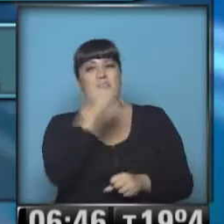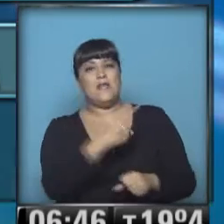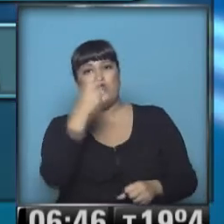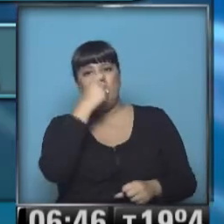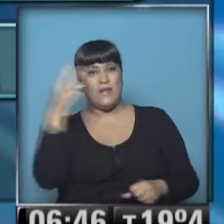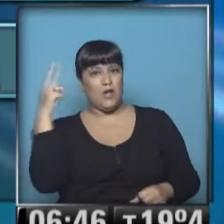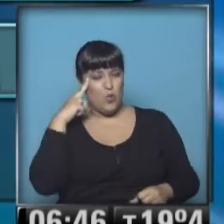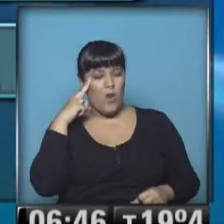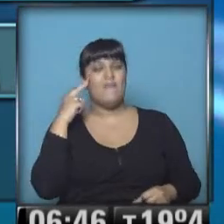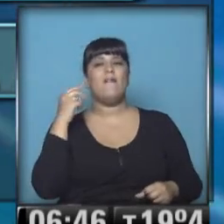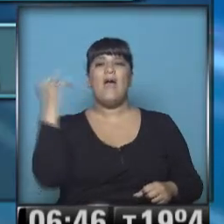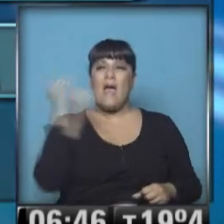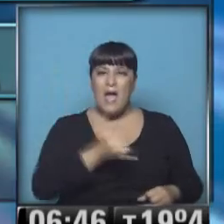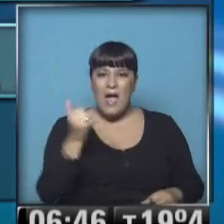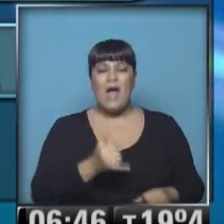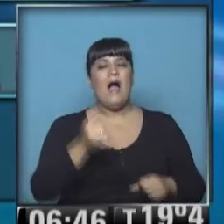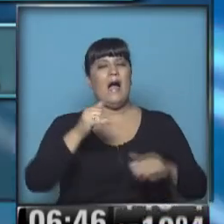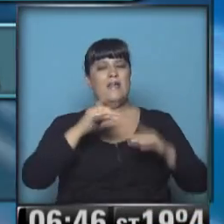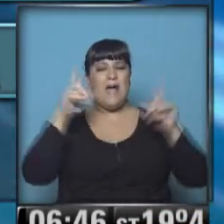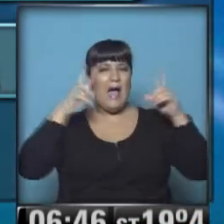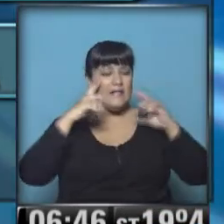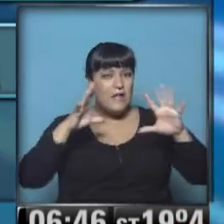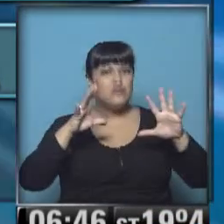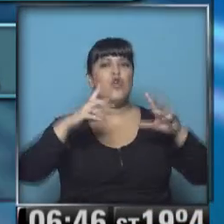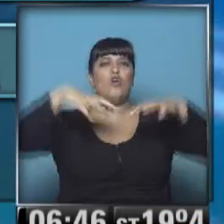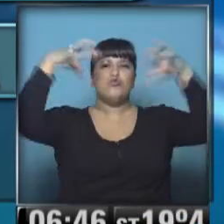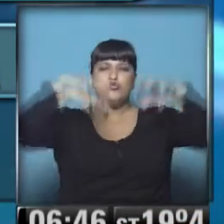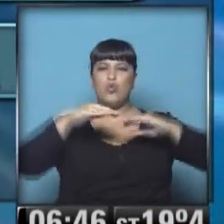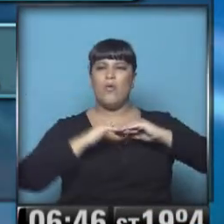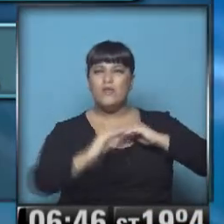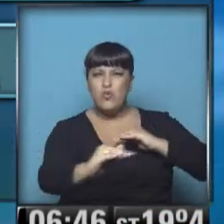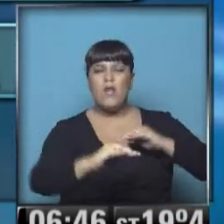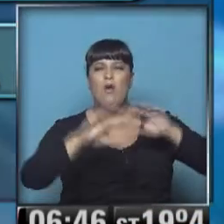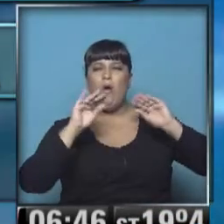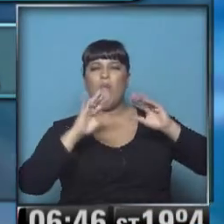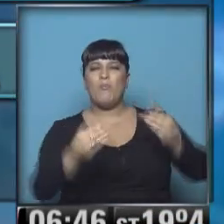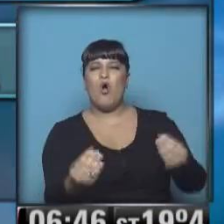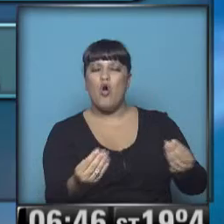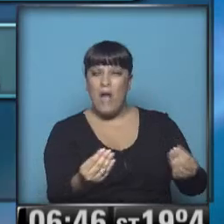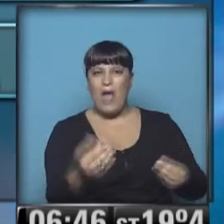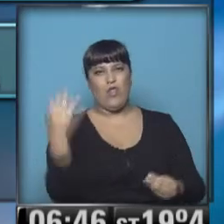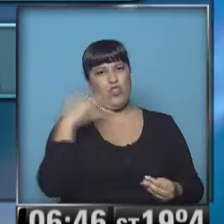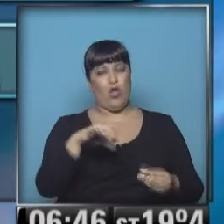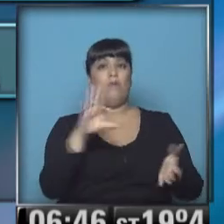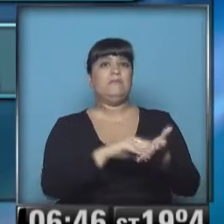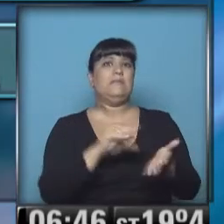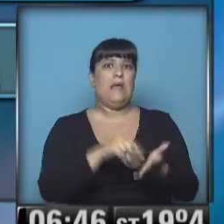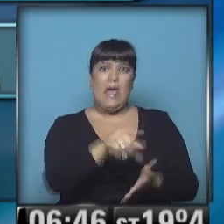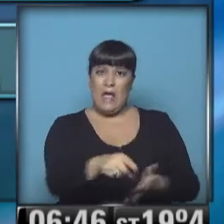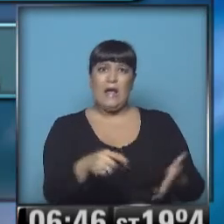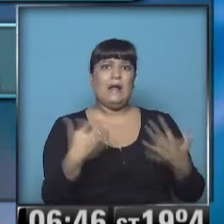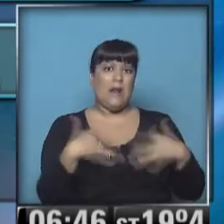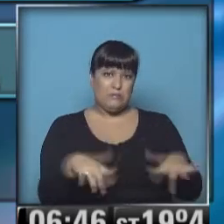suelo natural por tramos. Atención que con las lluvias, esto sabemos que se complica mucho, por supuesto que los caminos de tierra ni hablar, así que